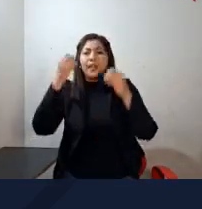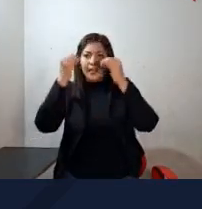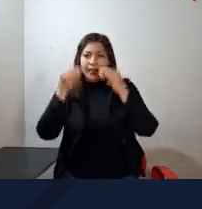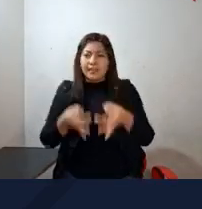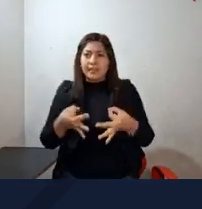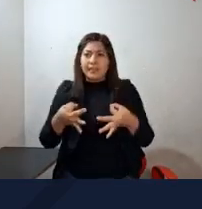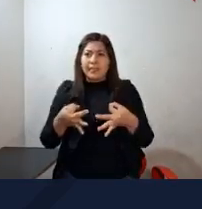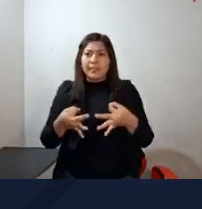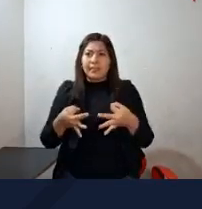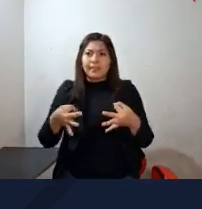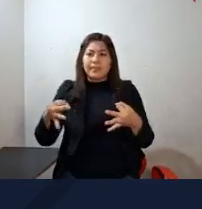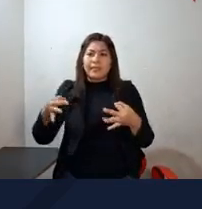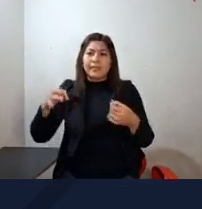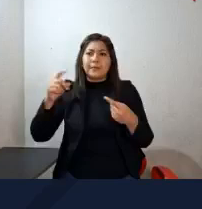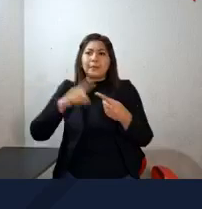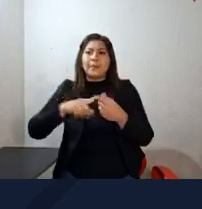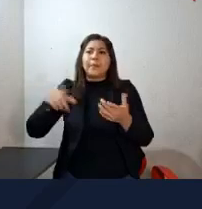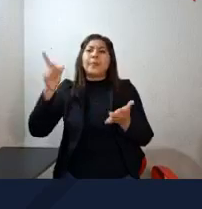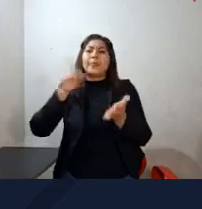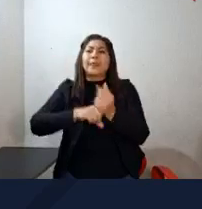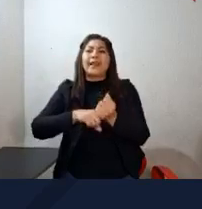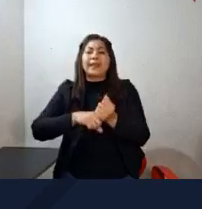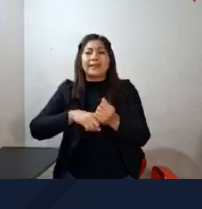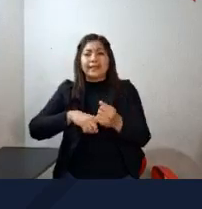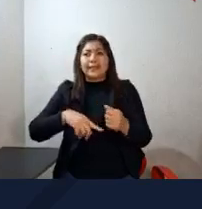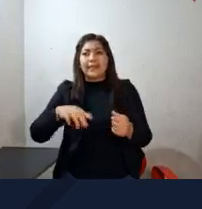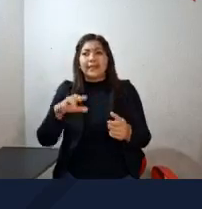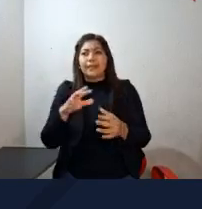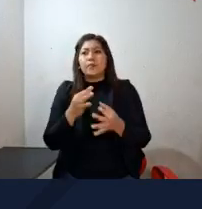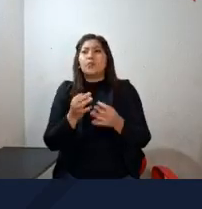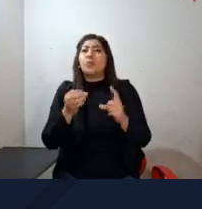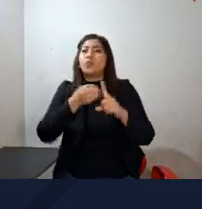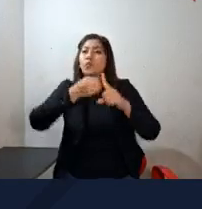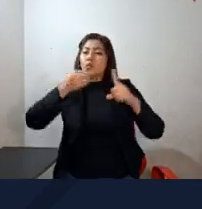de la Dirección General de Regularización Territorial,